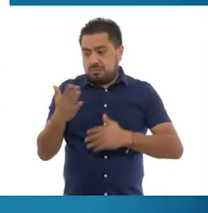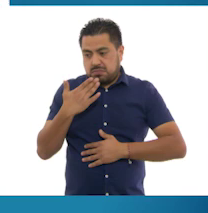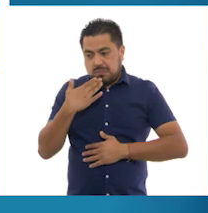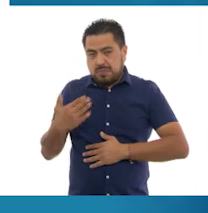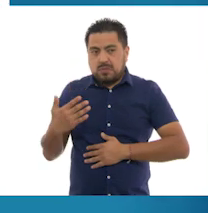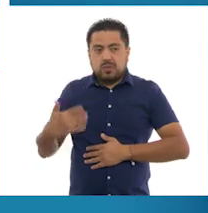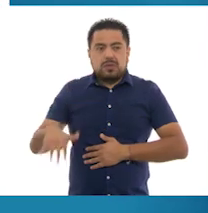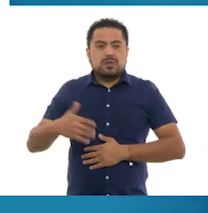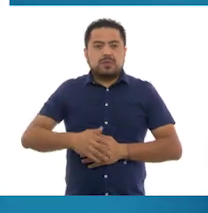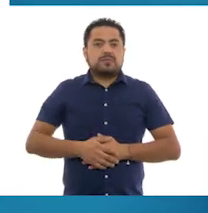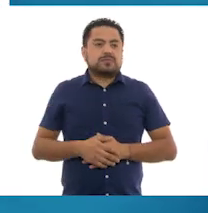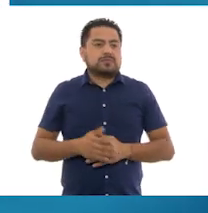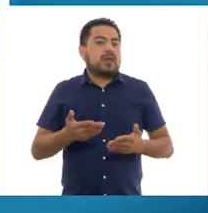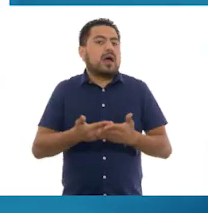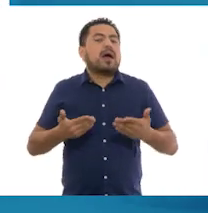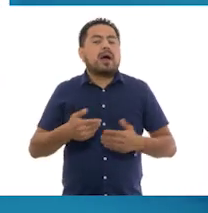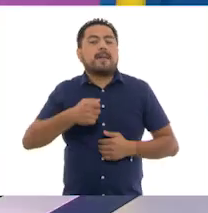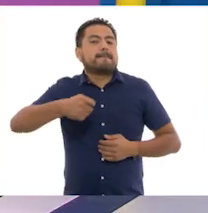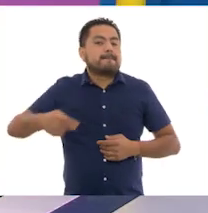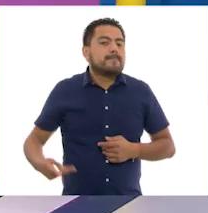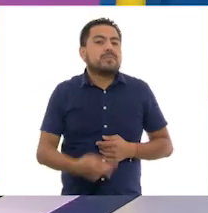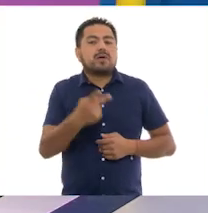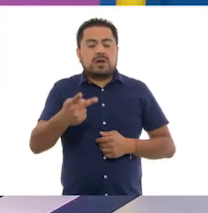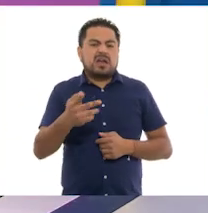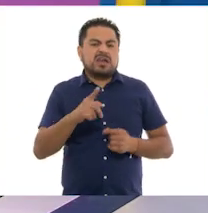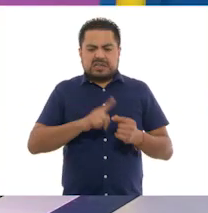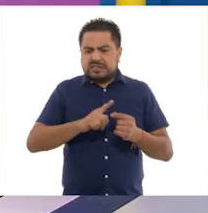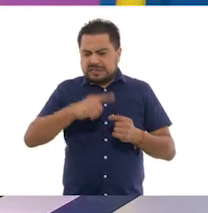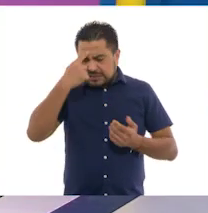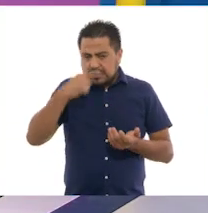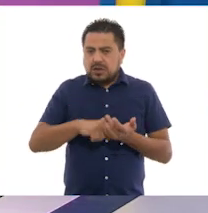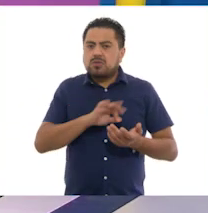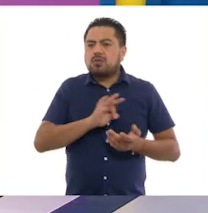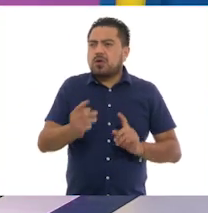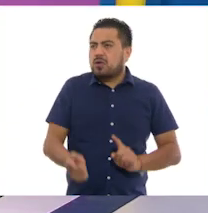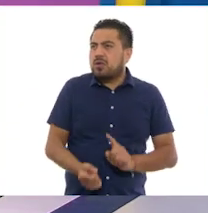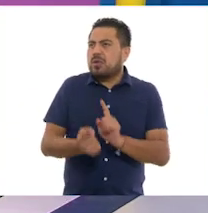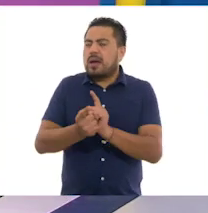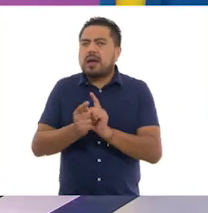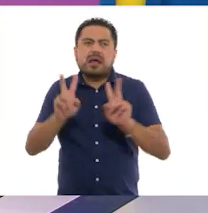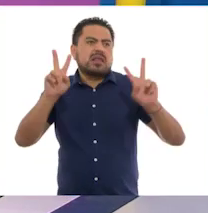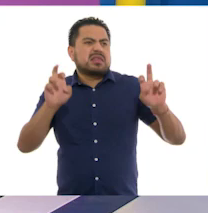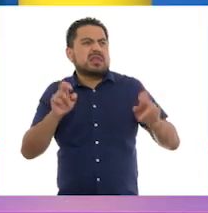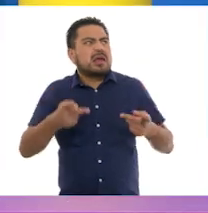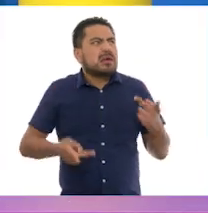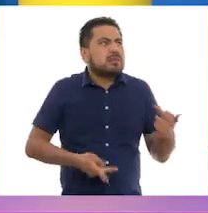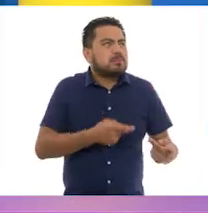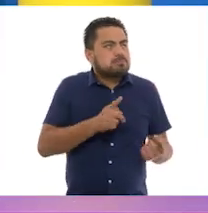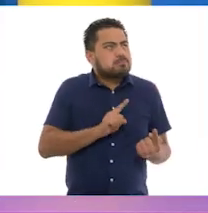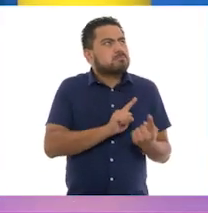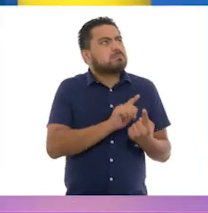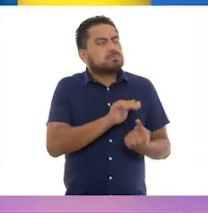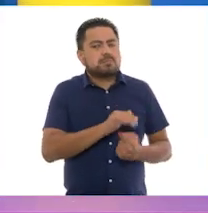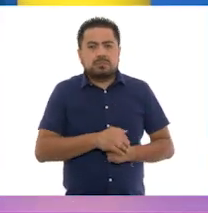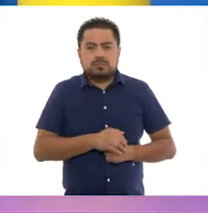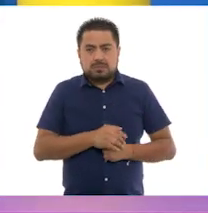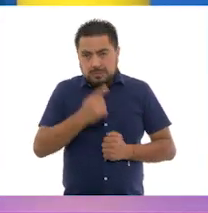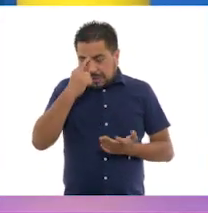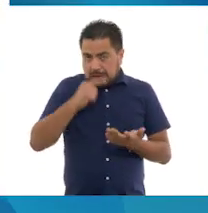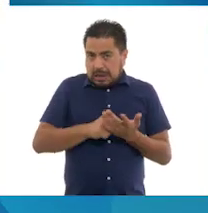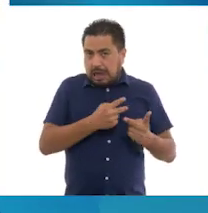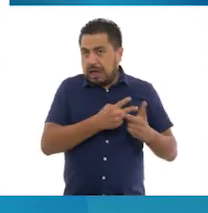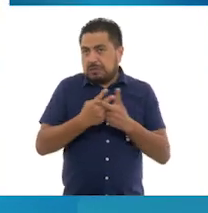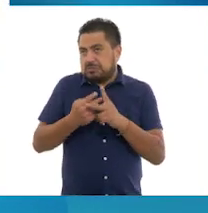Raulito. Y entonces ahora nuestra siguiente pregunta, ¿a quién crees que podamos preguntarle sobre el tema? Pues a un